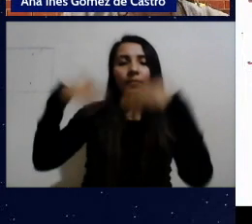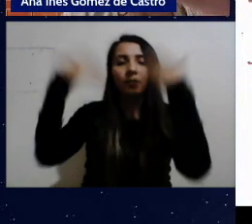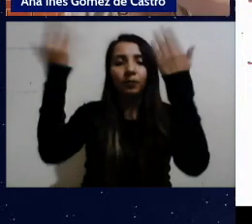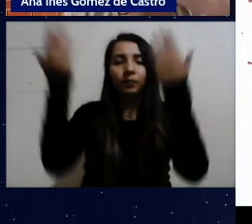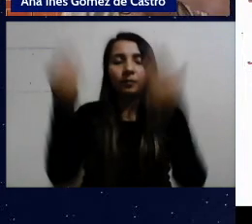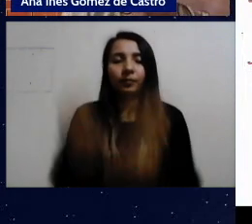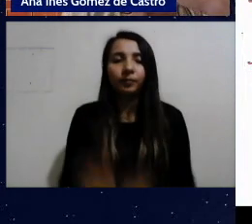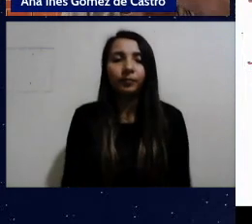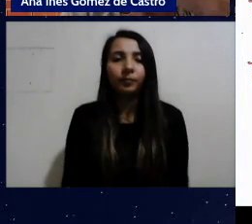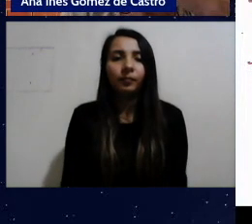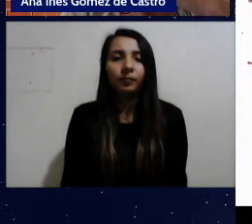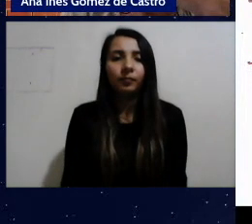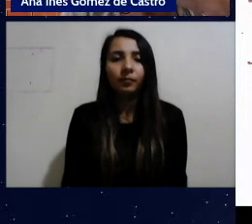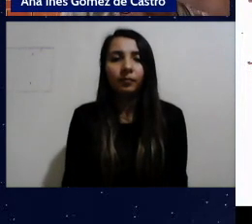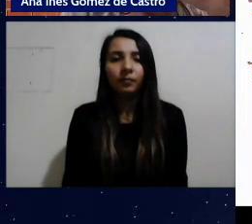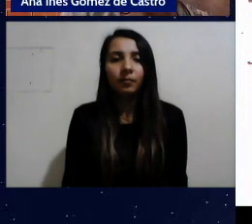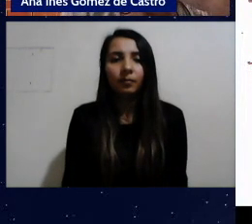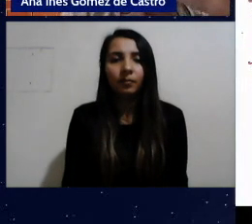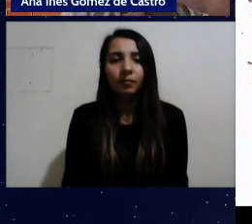astrónomo.